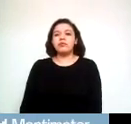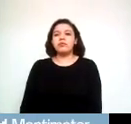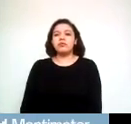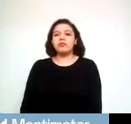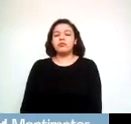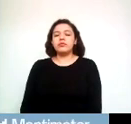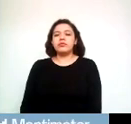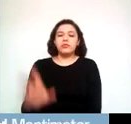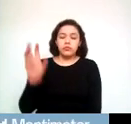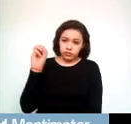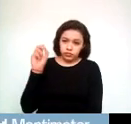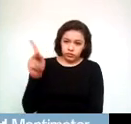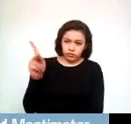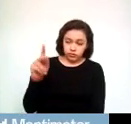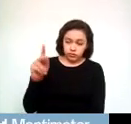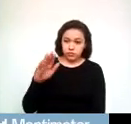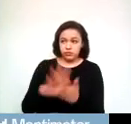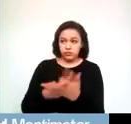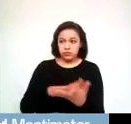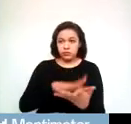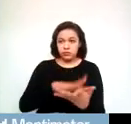Ok, por el momento la mayoría tiene de 1 a 15.